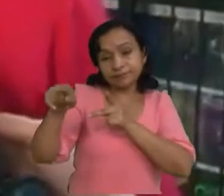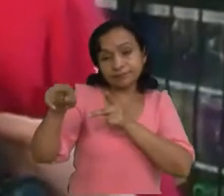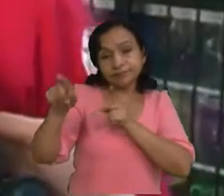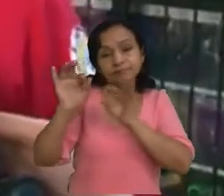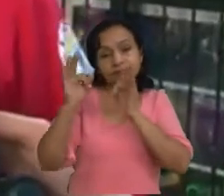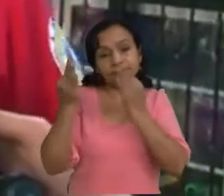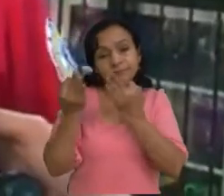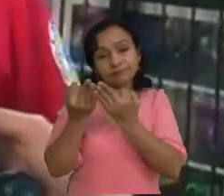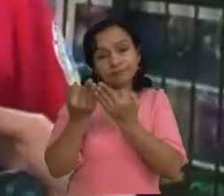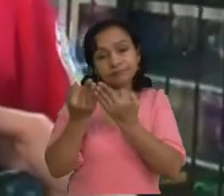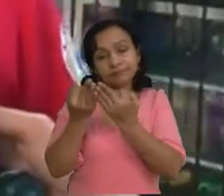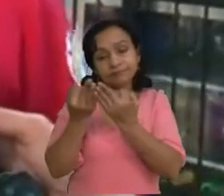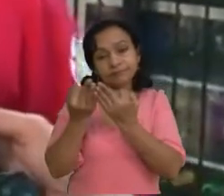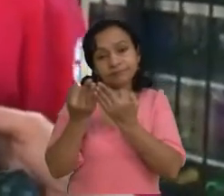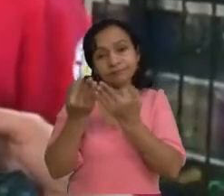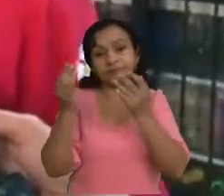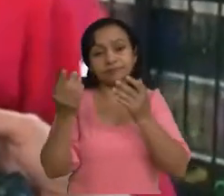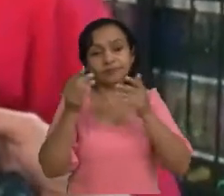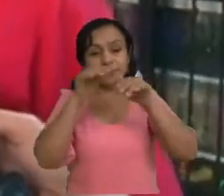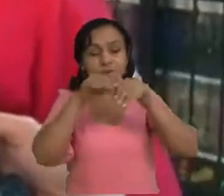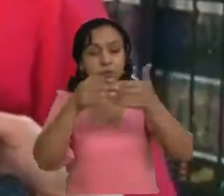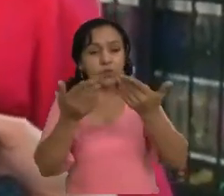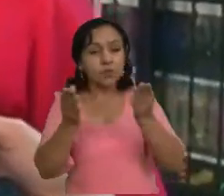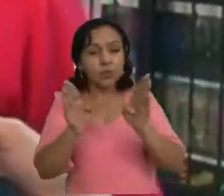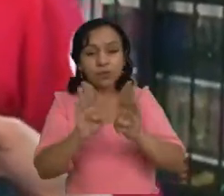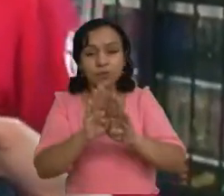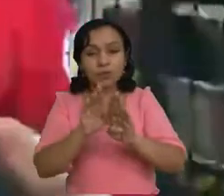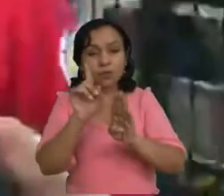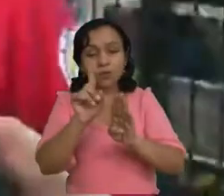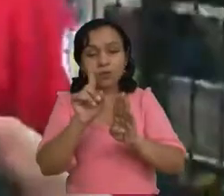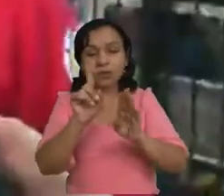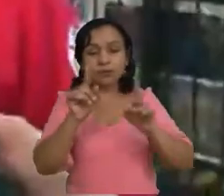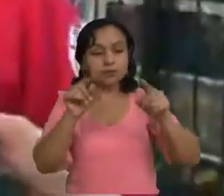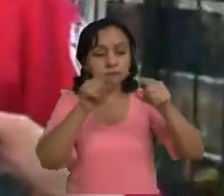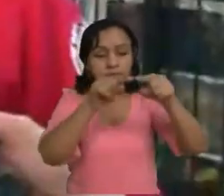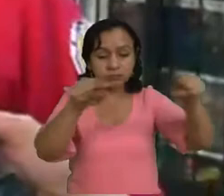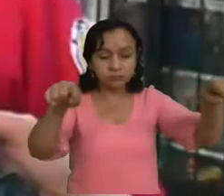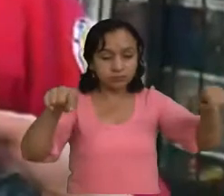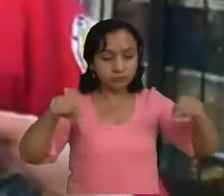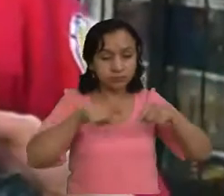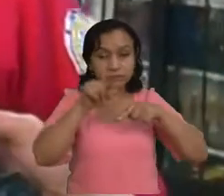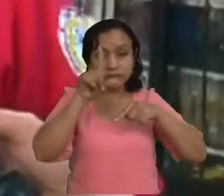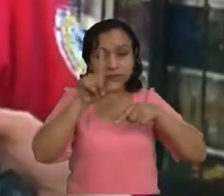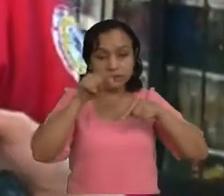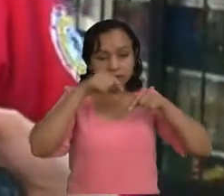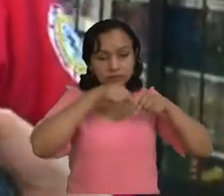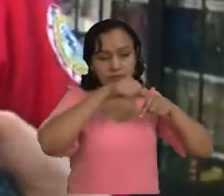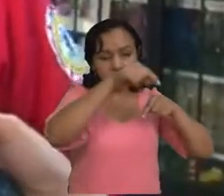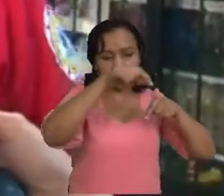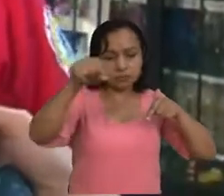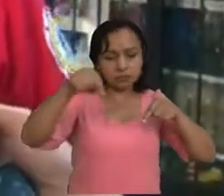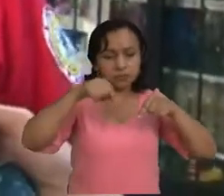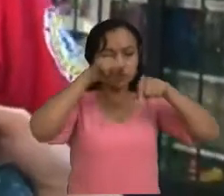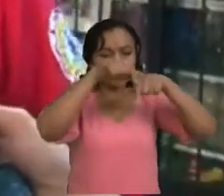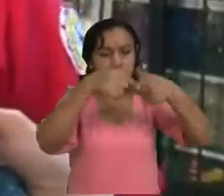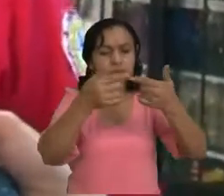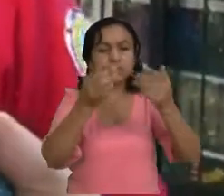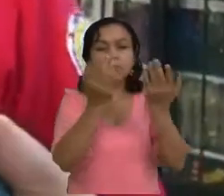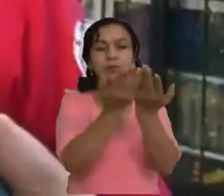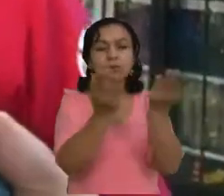familiares. Sí, solo un cuarto fue 10 metros cuadrados, estamos hablando de un cuarto aproximadamente de 10 metros